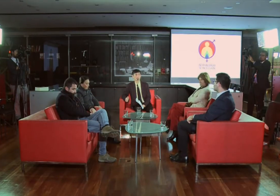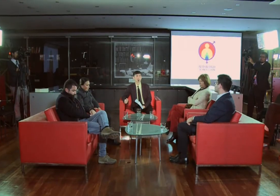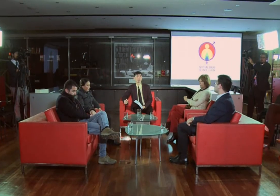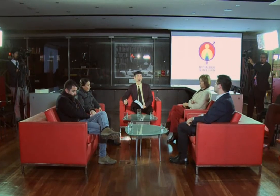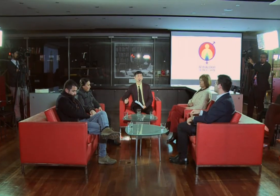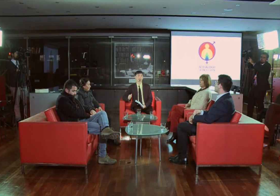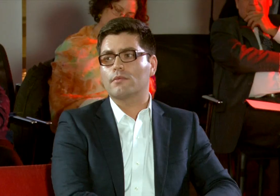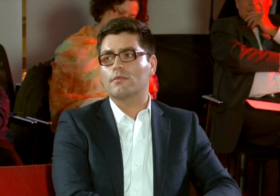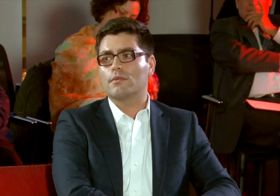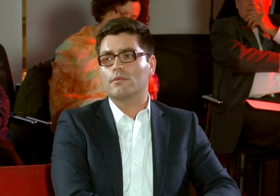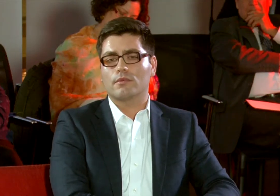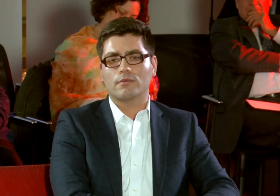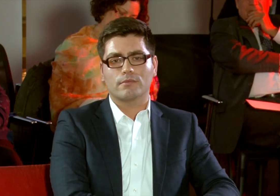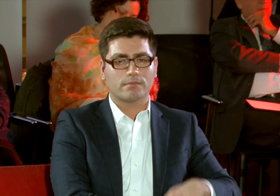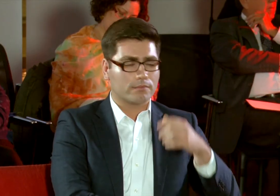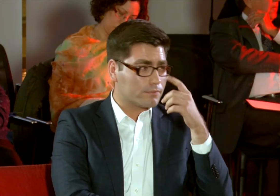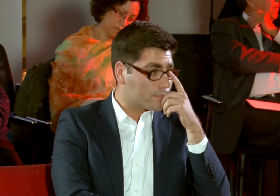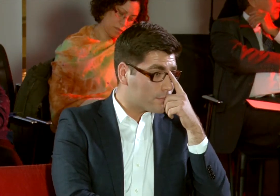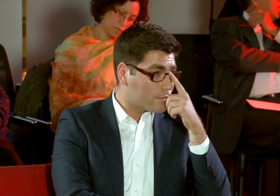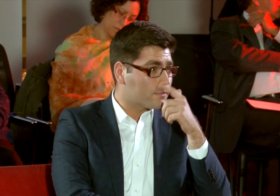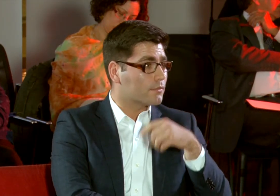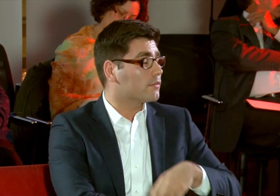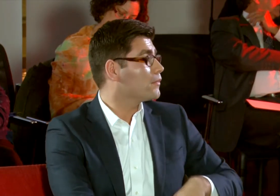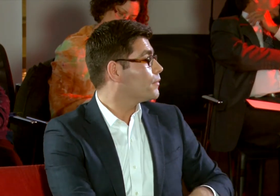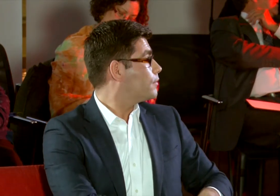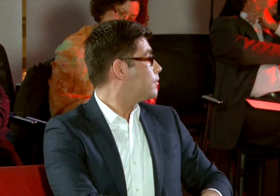Muchas gracias, Sebastián. Ahí hay una pregunta.